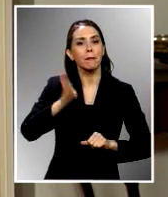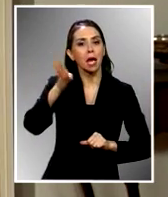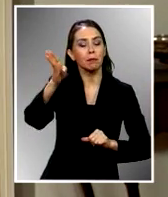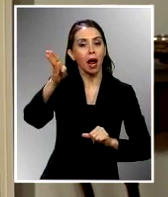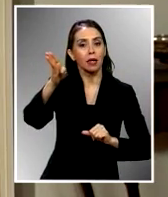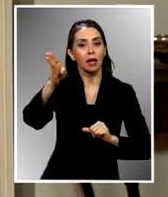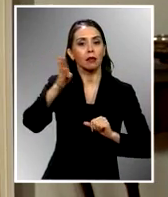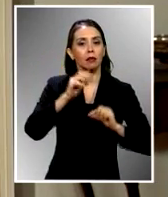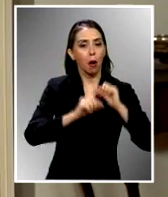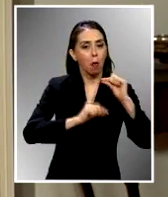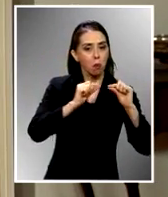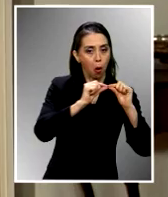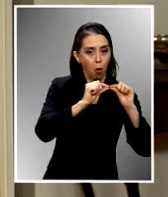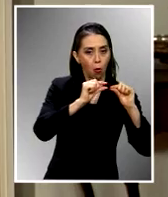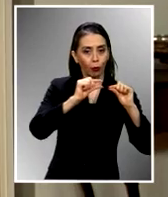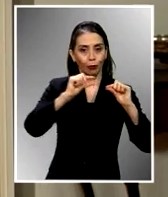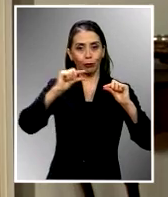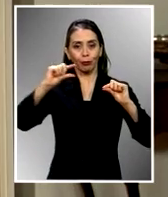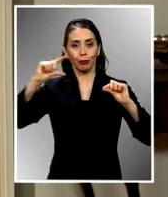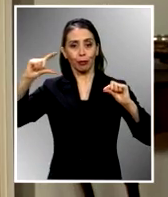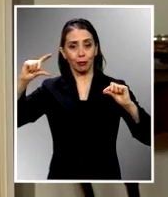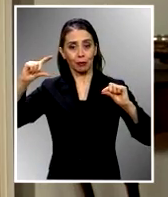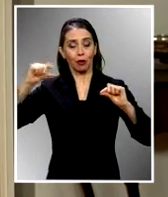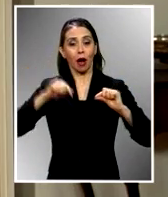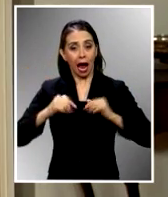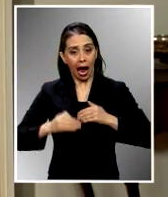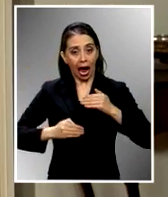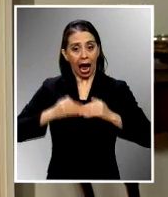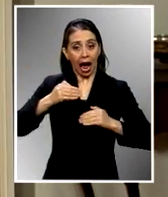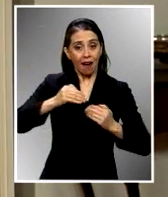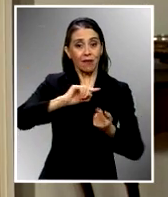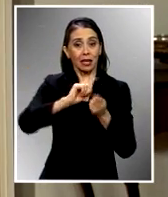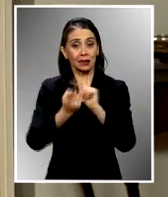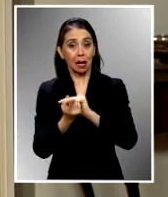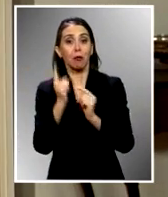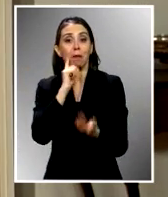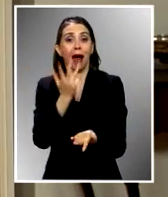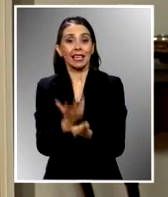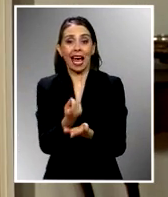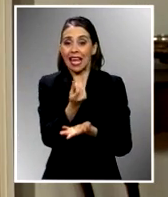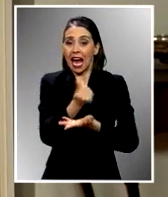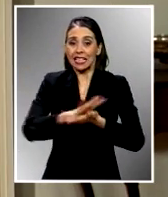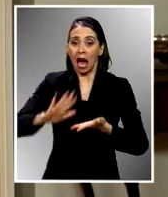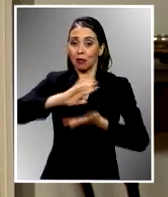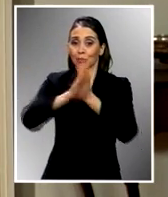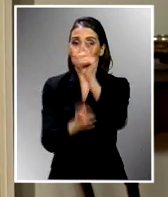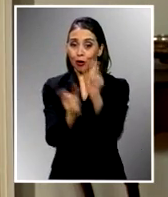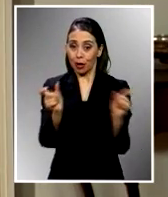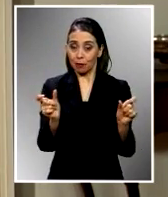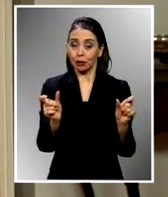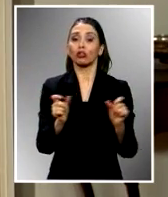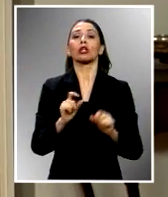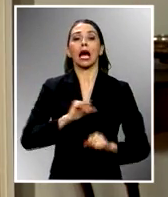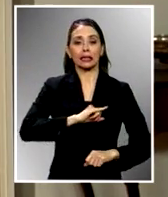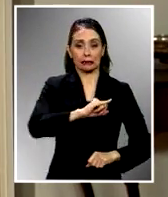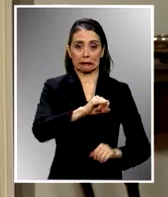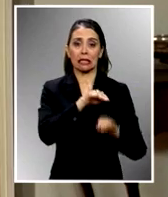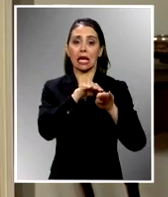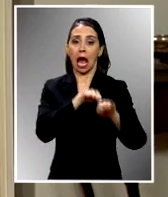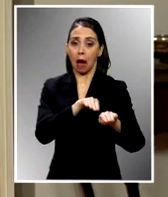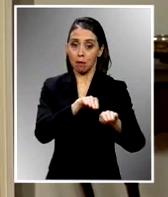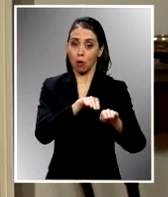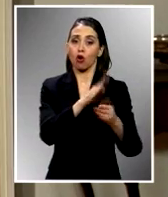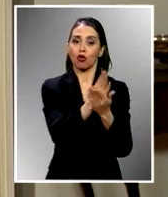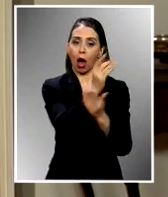irá concretando gradualmente mientras avanzamos a la gratuidad universal mantendremos los apoyos estudiantiles e institucionales